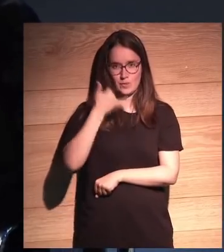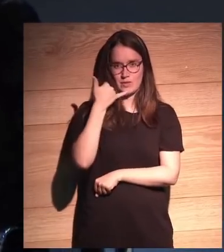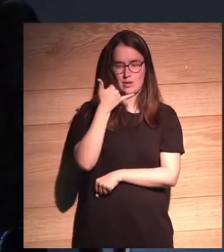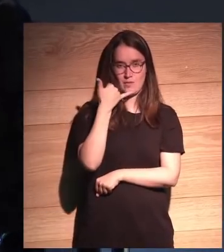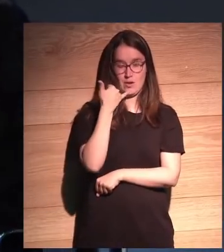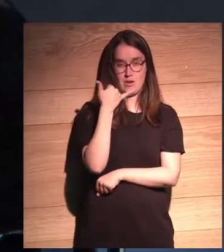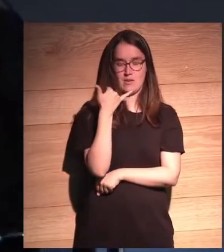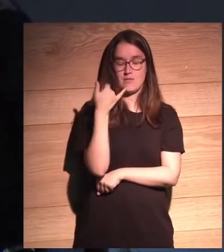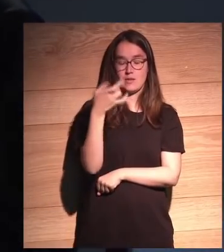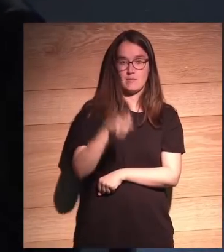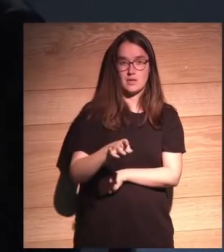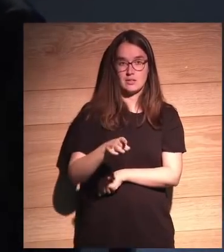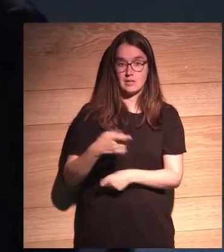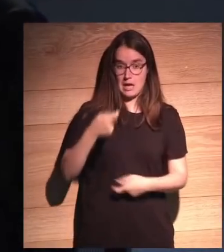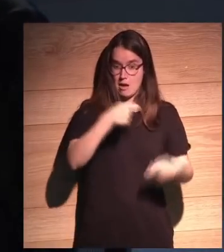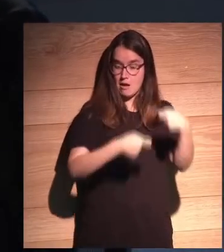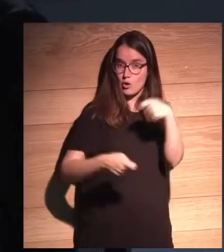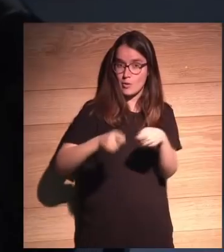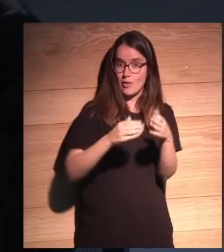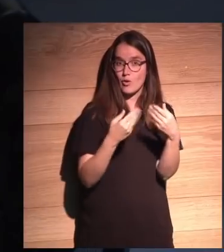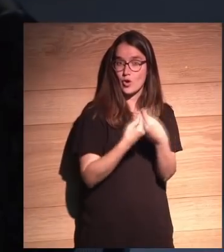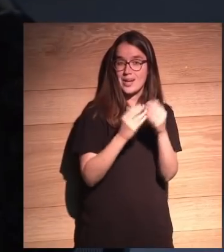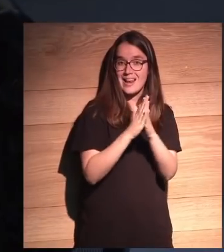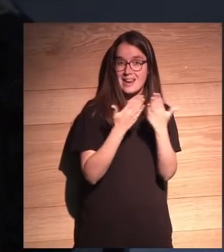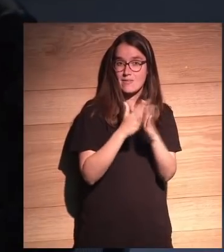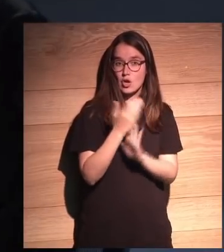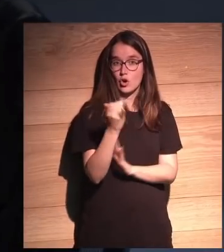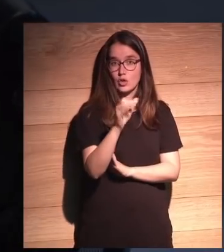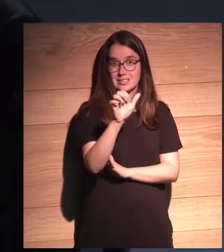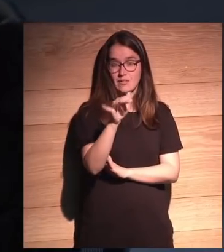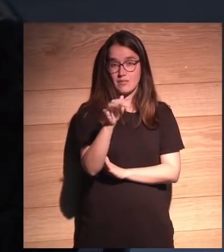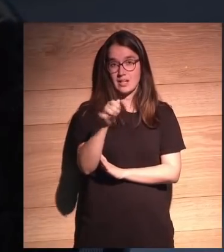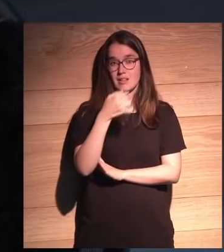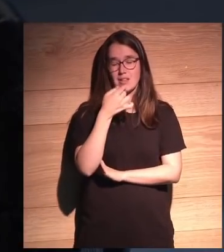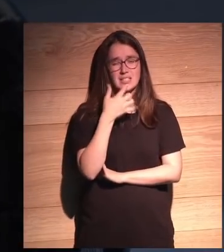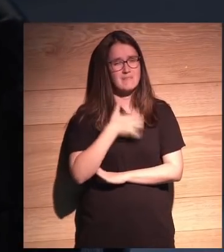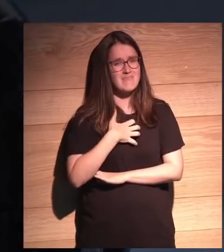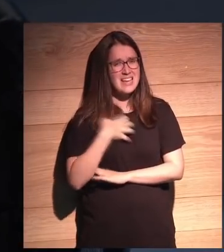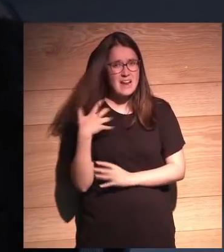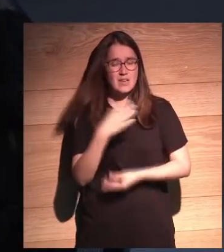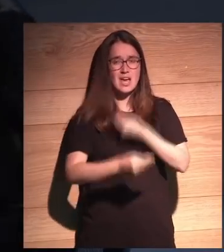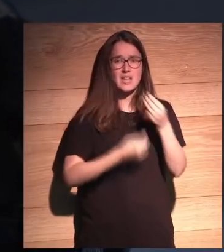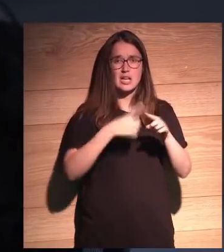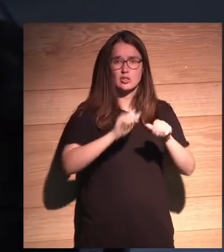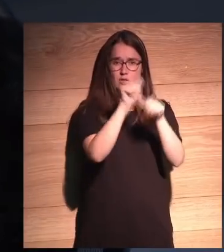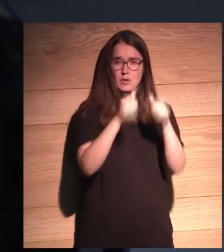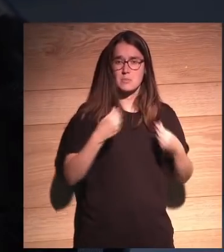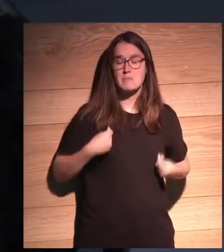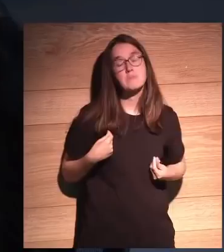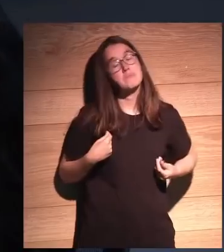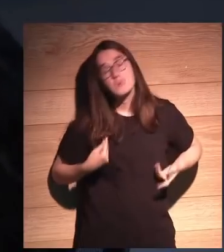Telefónica, que ha sido además mecenas del libro. Y Josefina, aunque decías, bueno, qué rabia tener que hacer las cosas así, o